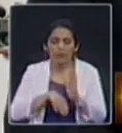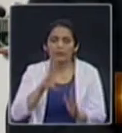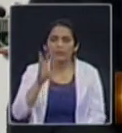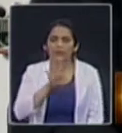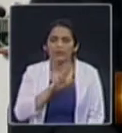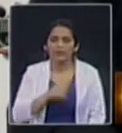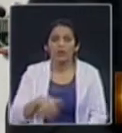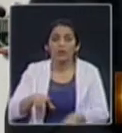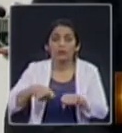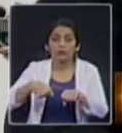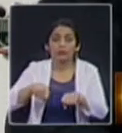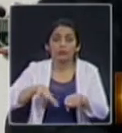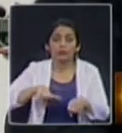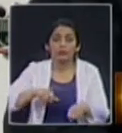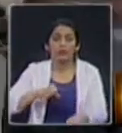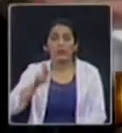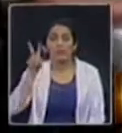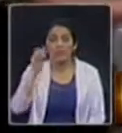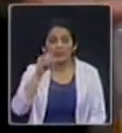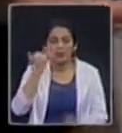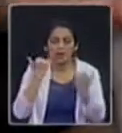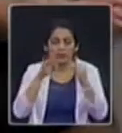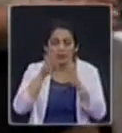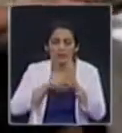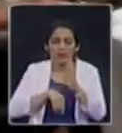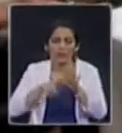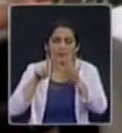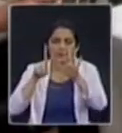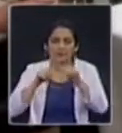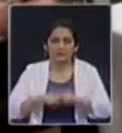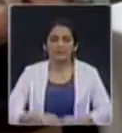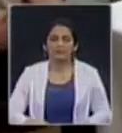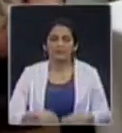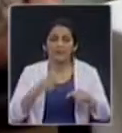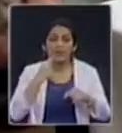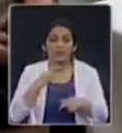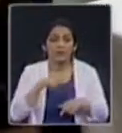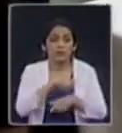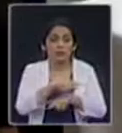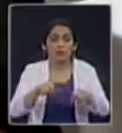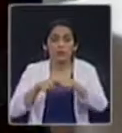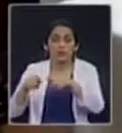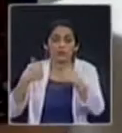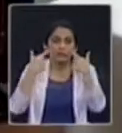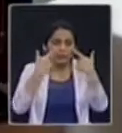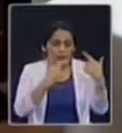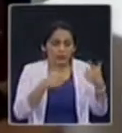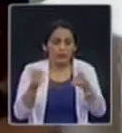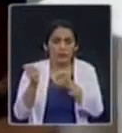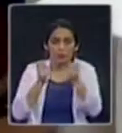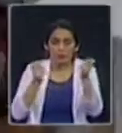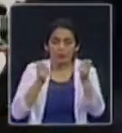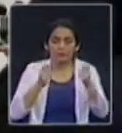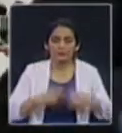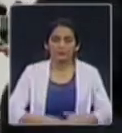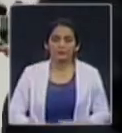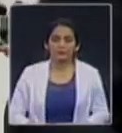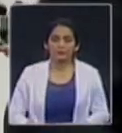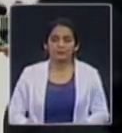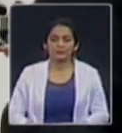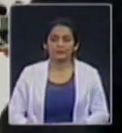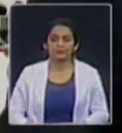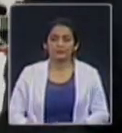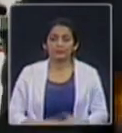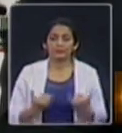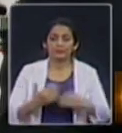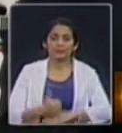motos de 20 a 6. Detalló los sitios que fueron controlados por las diferentes unidades especiales de la Policía Nacional. Con la Intendencia se ha